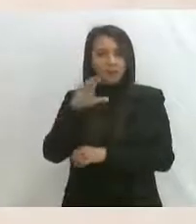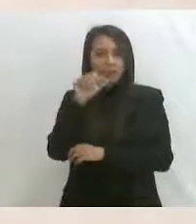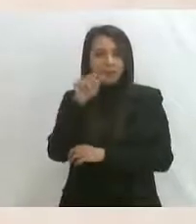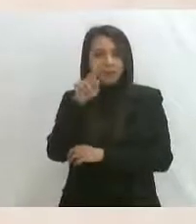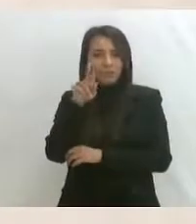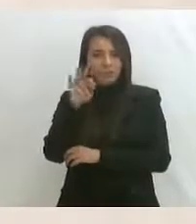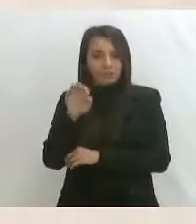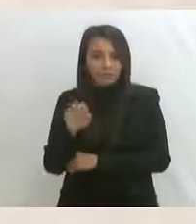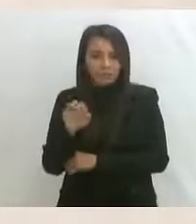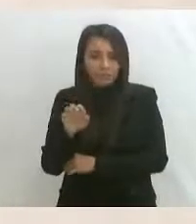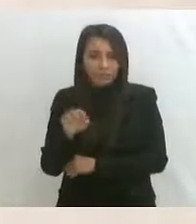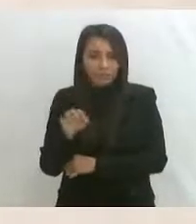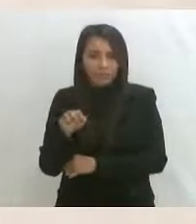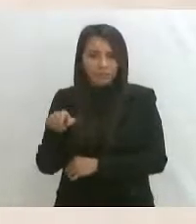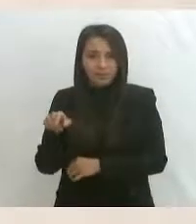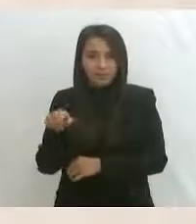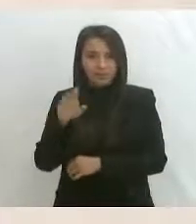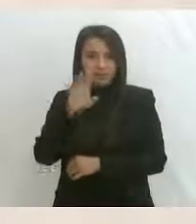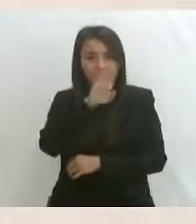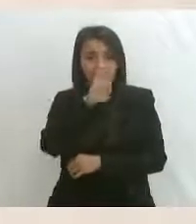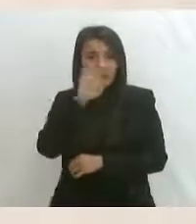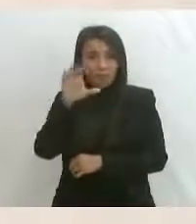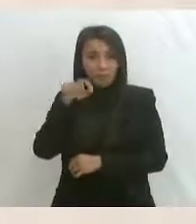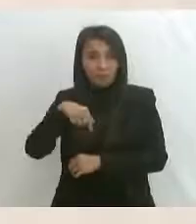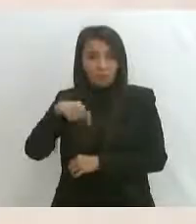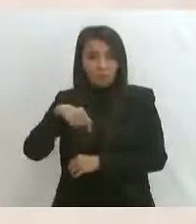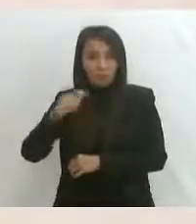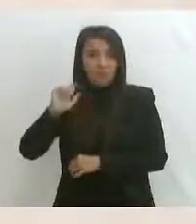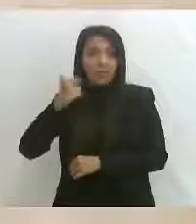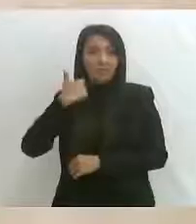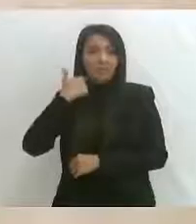Aquí en Baja California los gobernadores